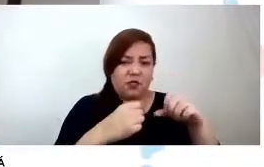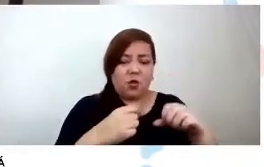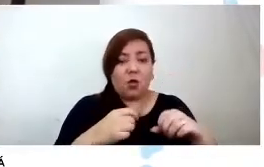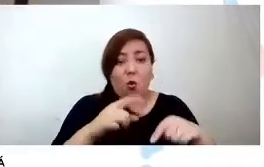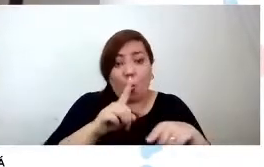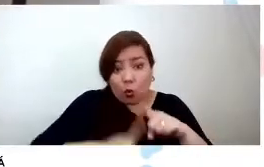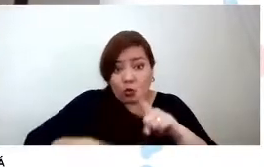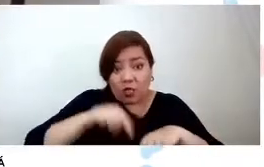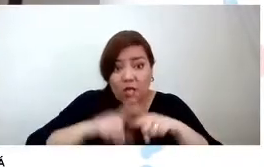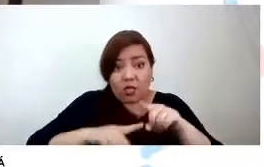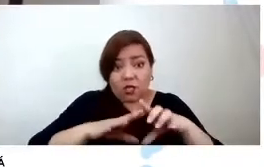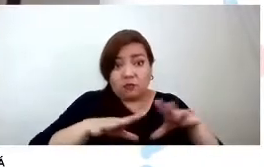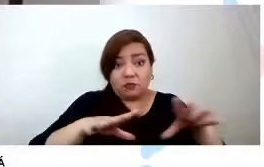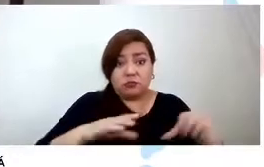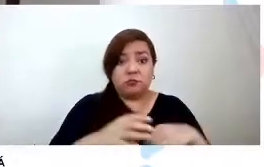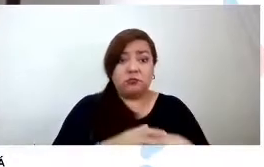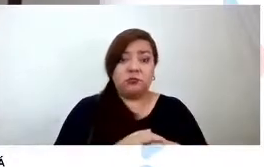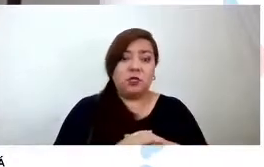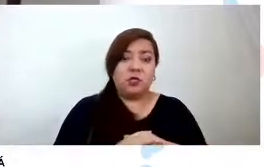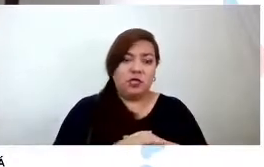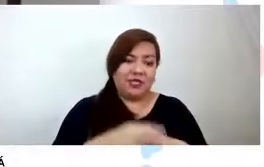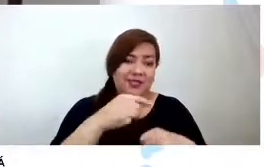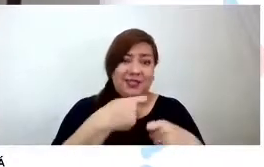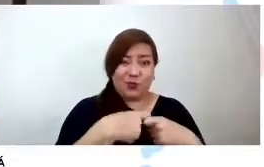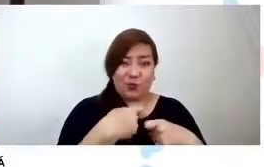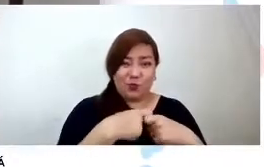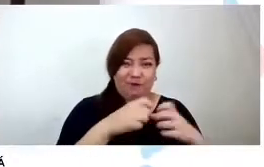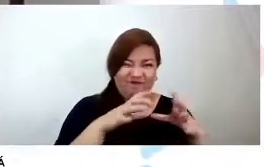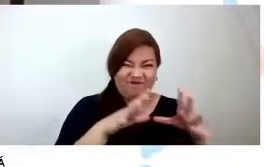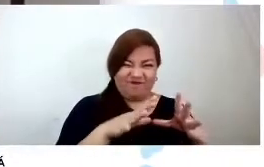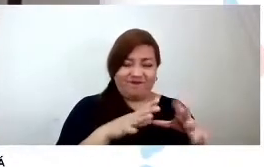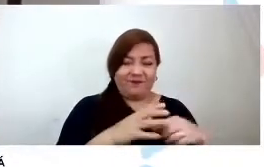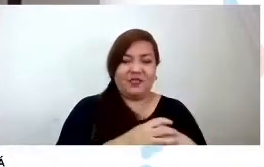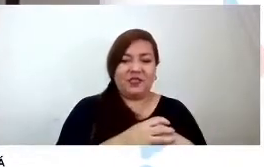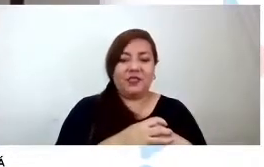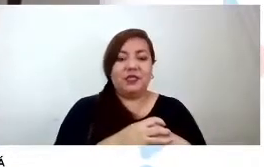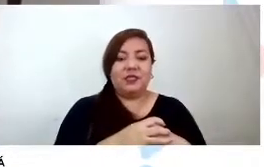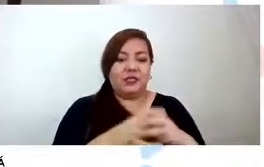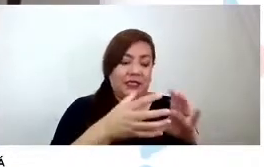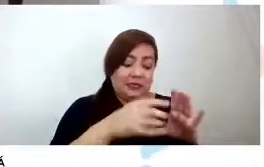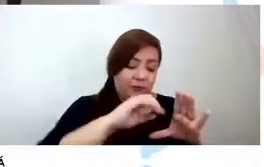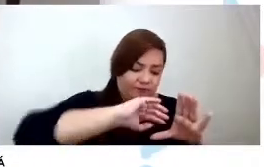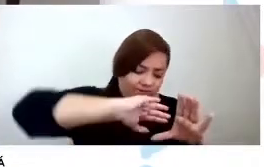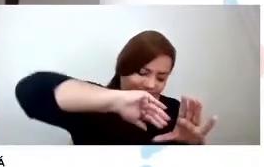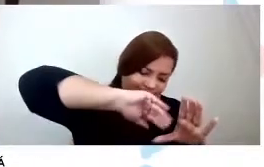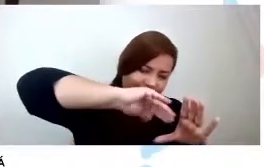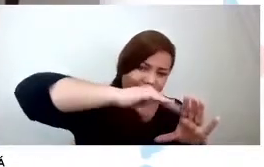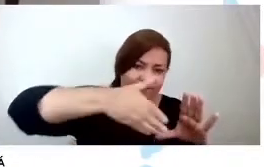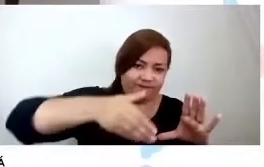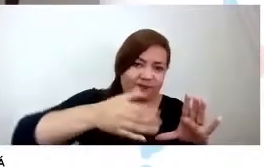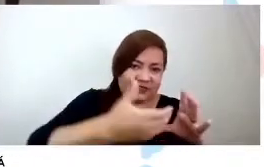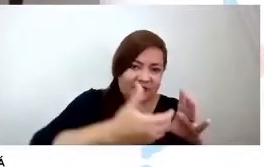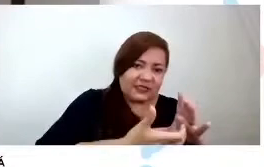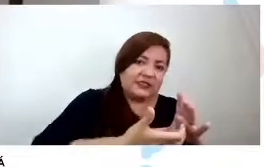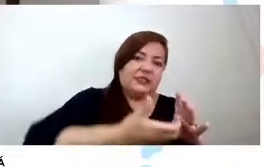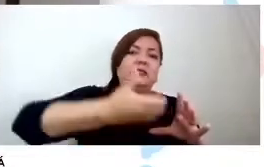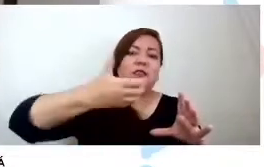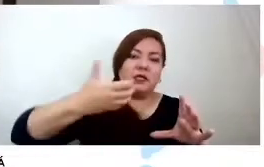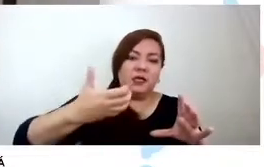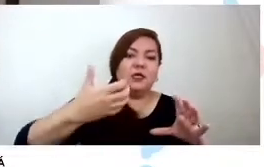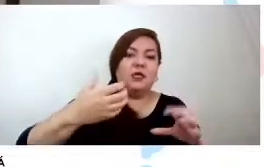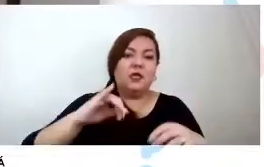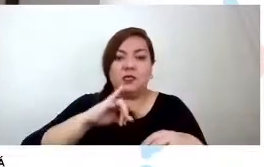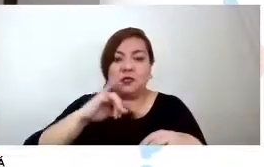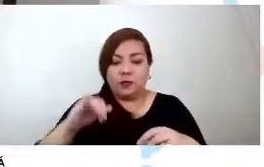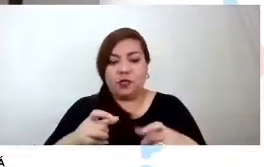tierra. Sí, consolidado. Consolidado, claro. Son rocas se sedimentarias. extrae, y eso es lo que después uno ve ya en un